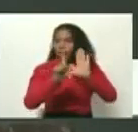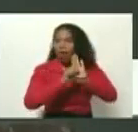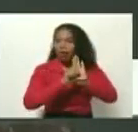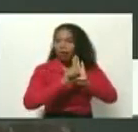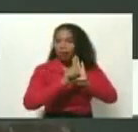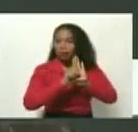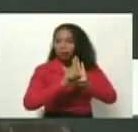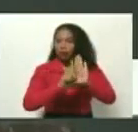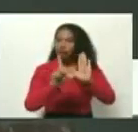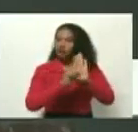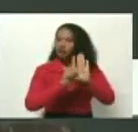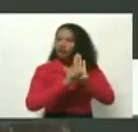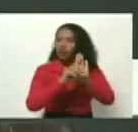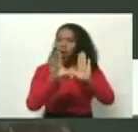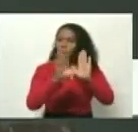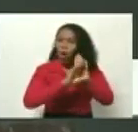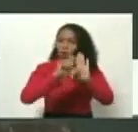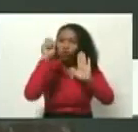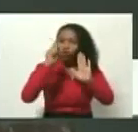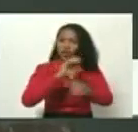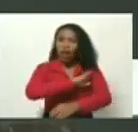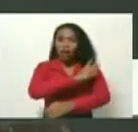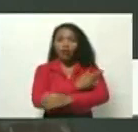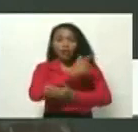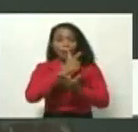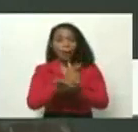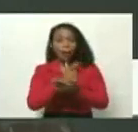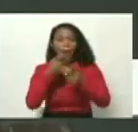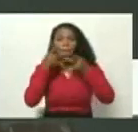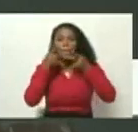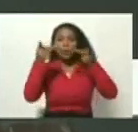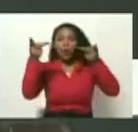ley constitucional de la Fuerza Armada, que está publicada